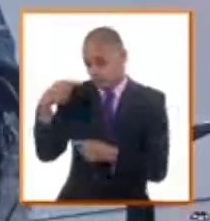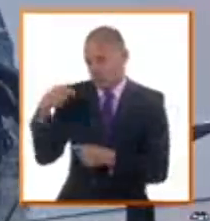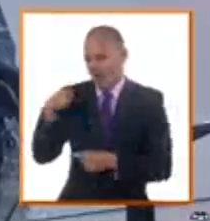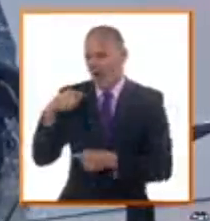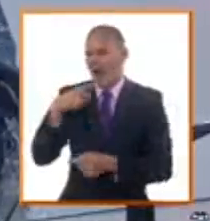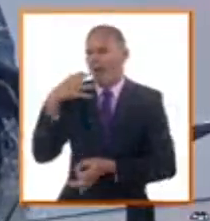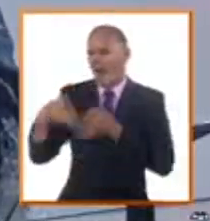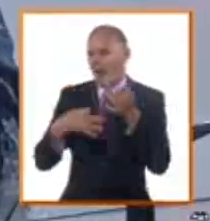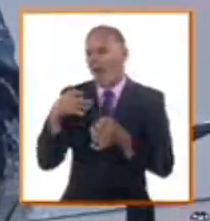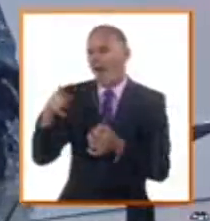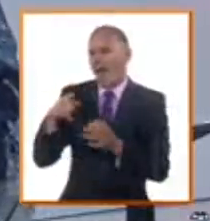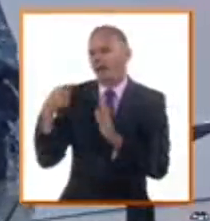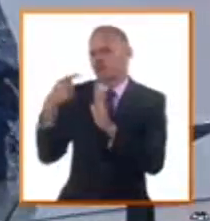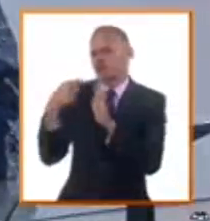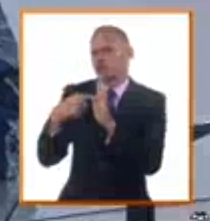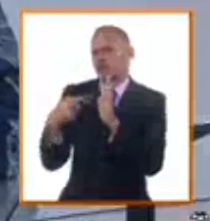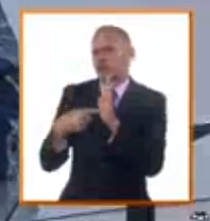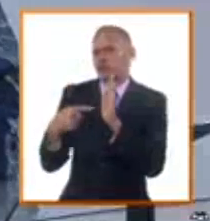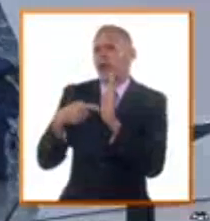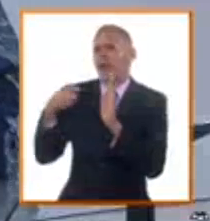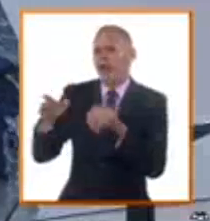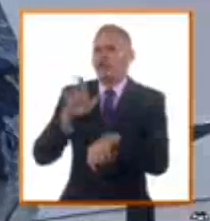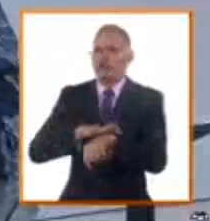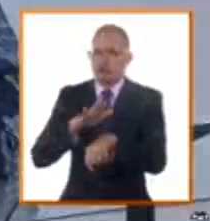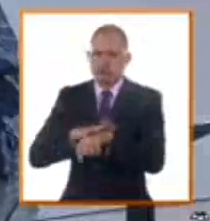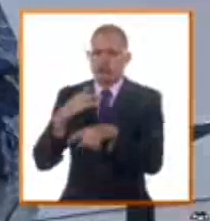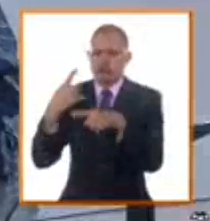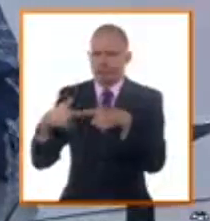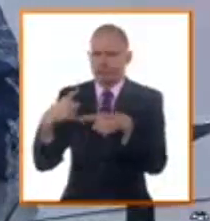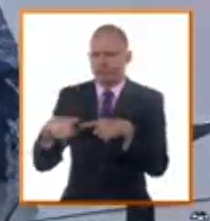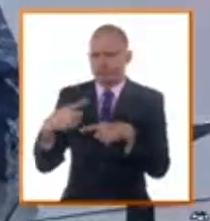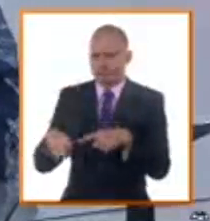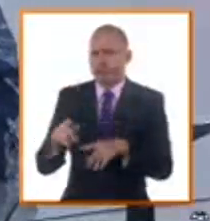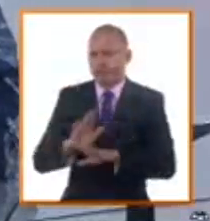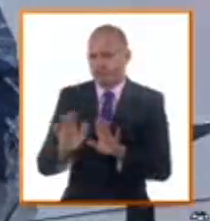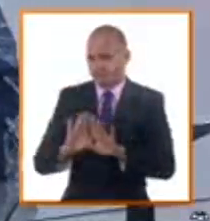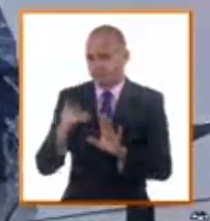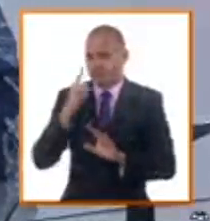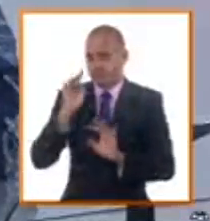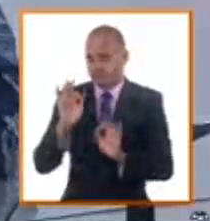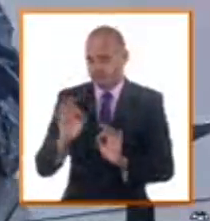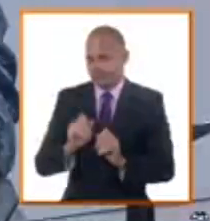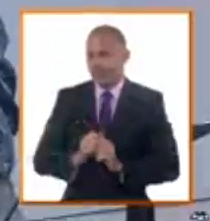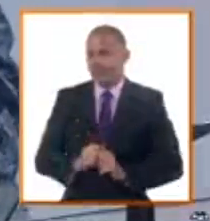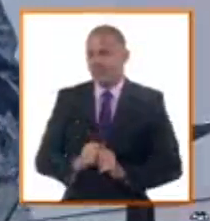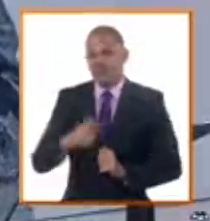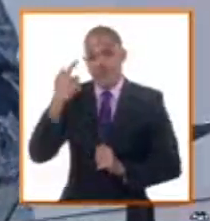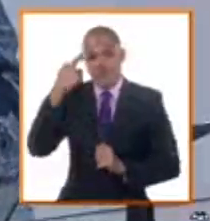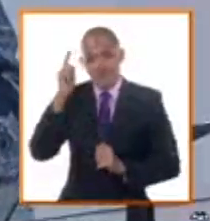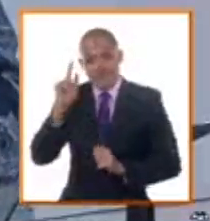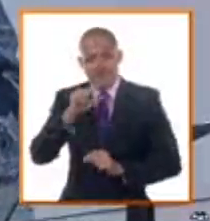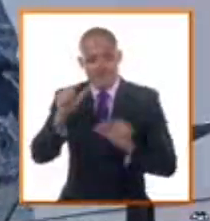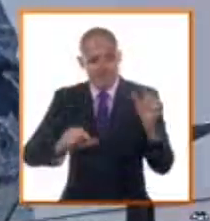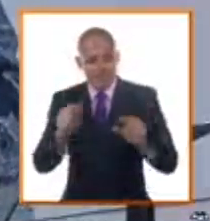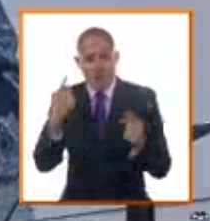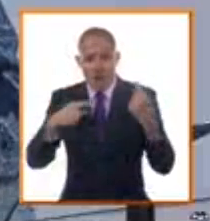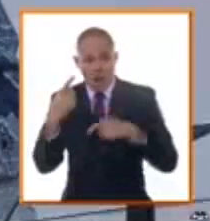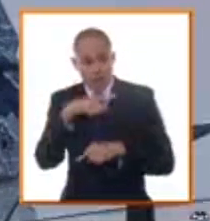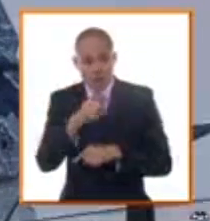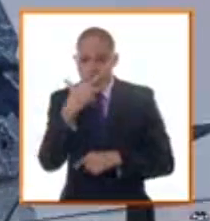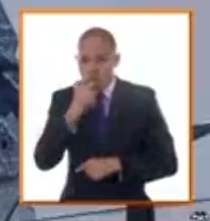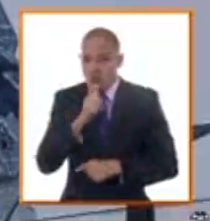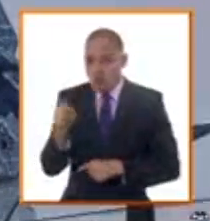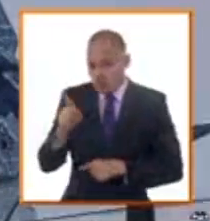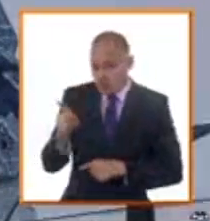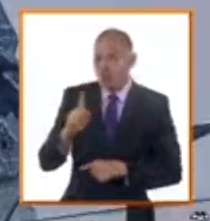penales, algo que se espera que atraiga a la zona enjambres de manifestantes, simpatizantes y medios. La audiencia